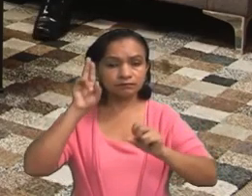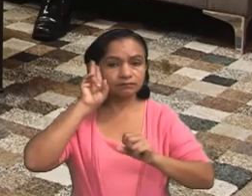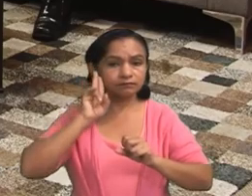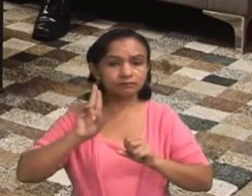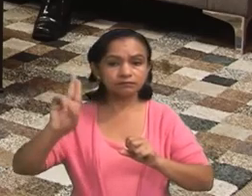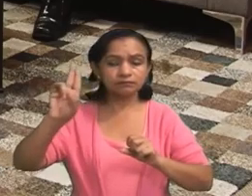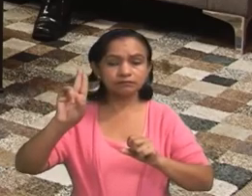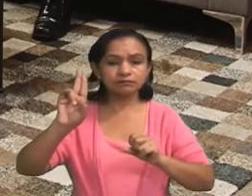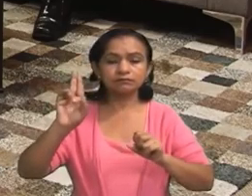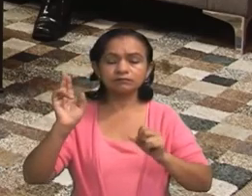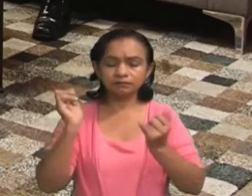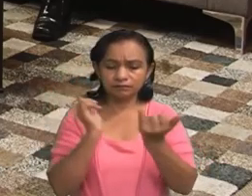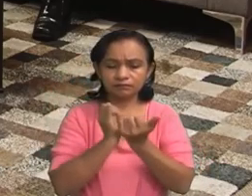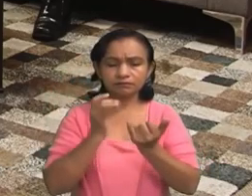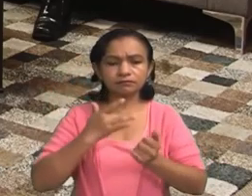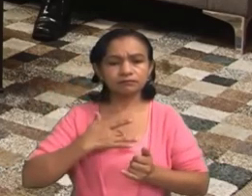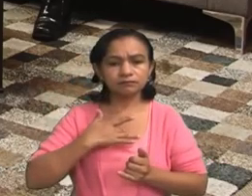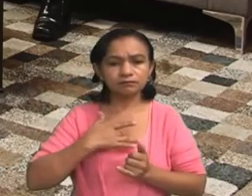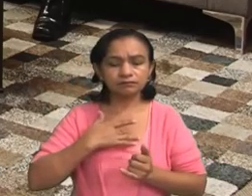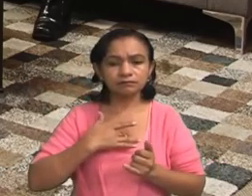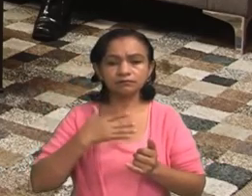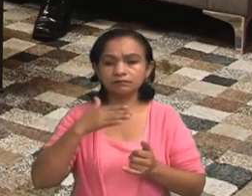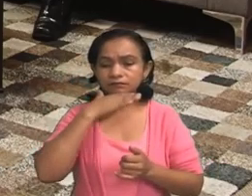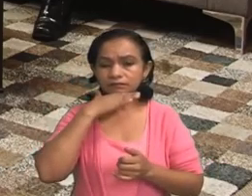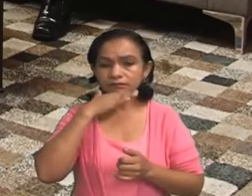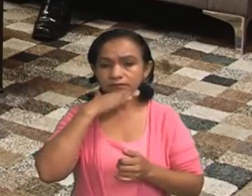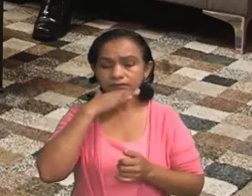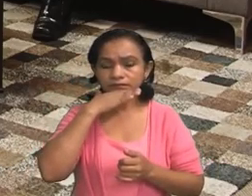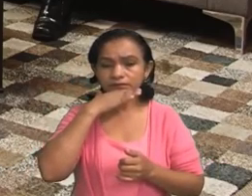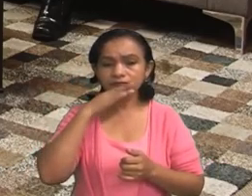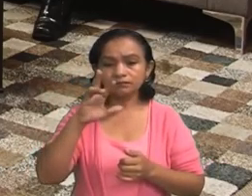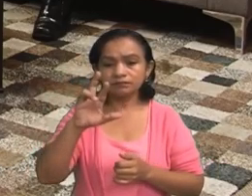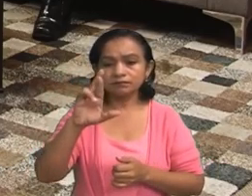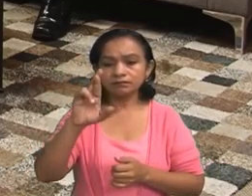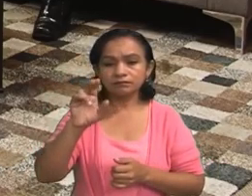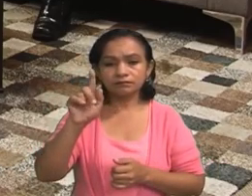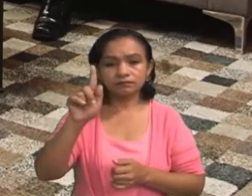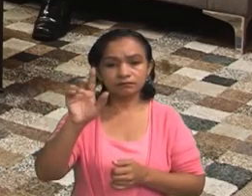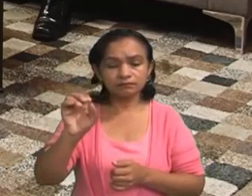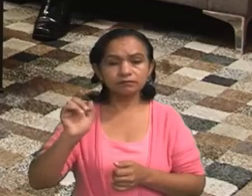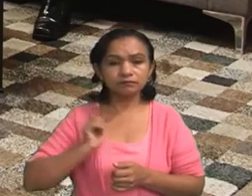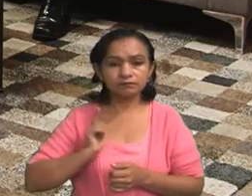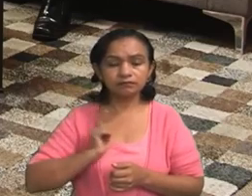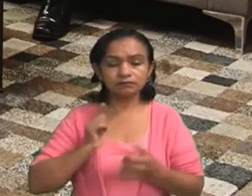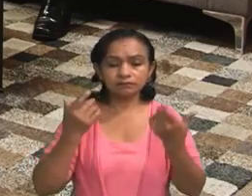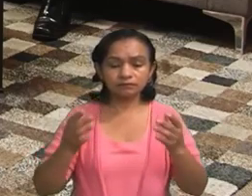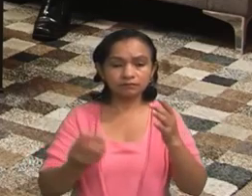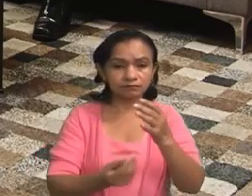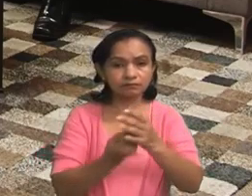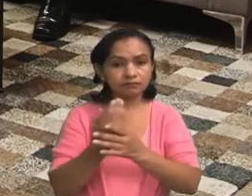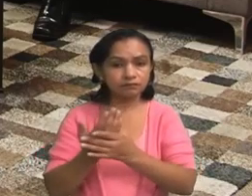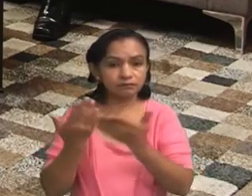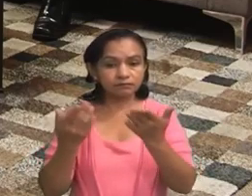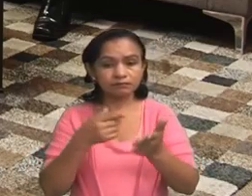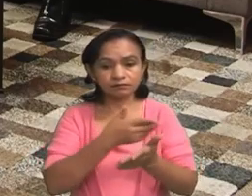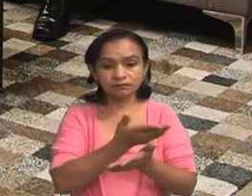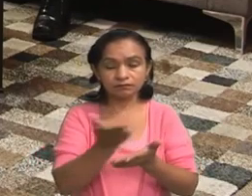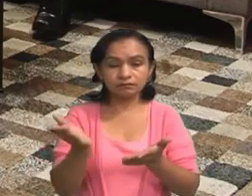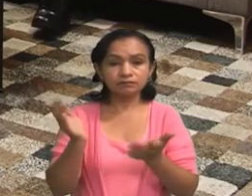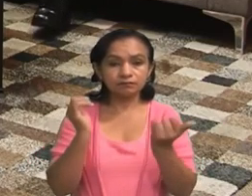universidades, pero también de los requerimientos y de las dificultades, de los retos que tienen los productores y productoras. Así es que para ellos